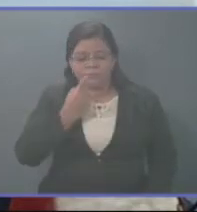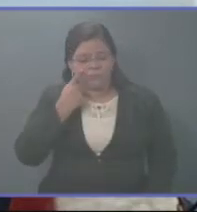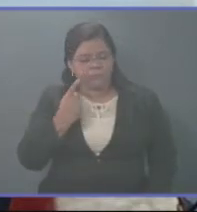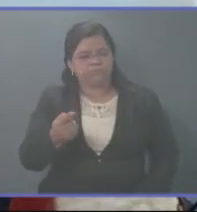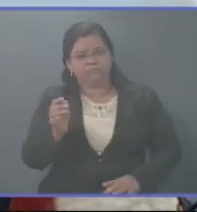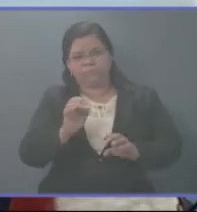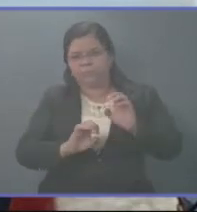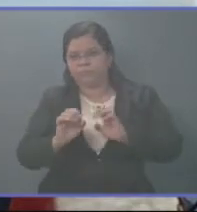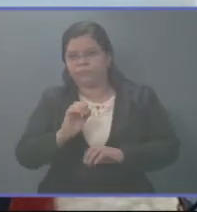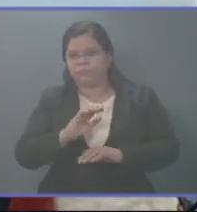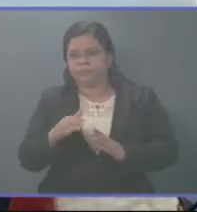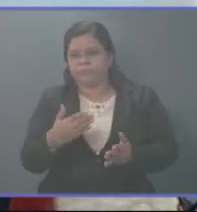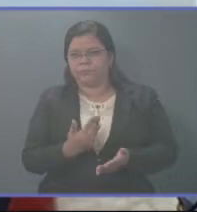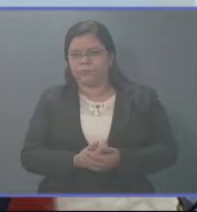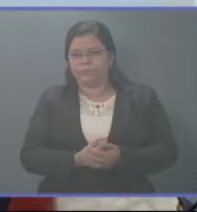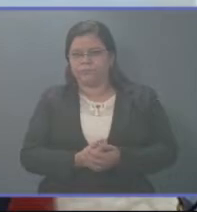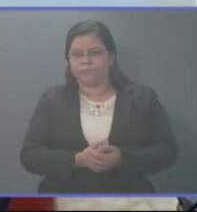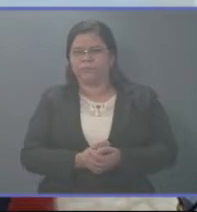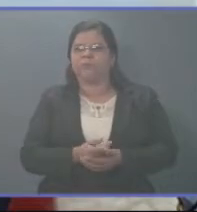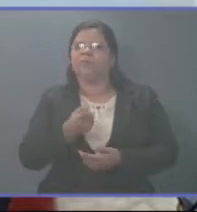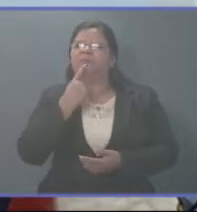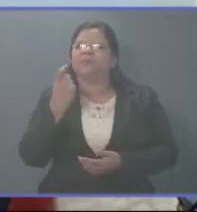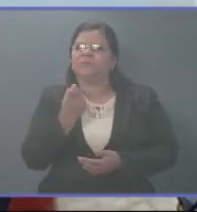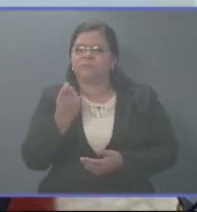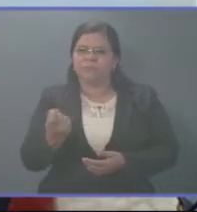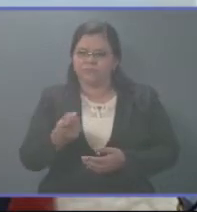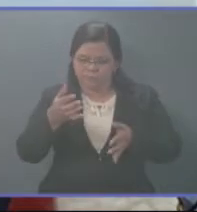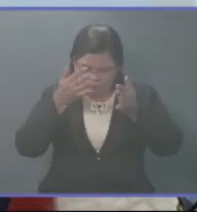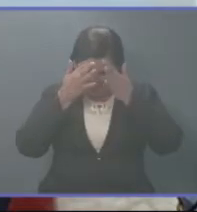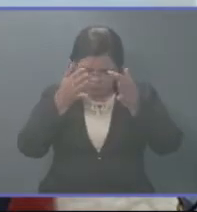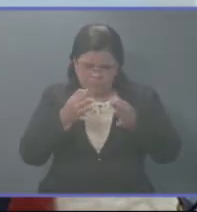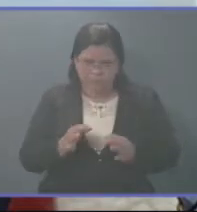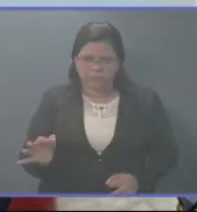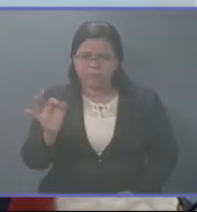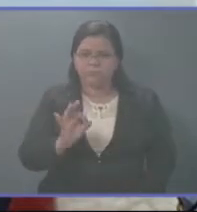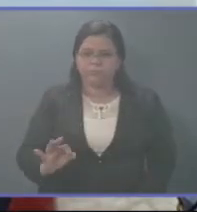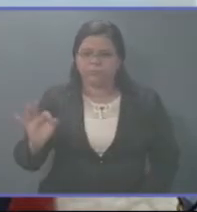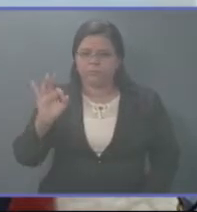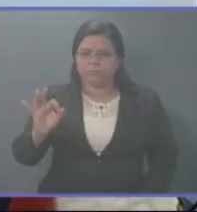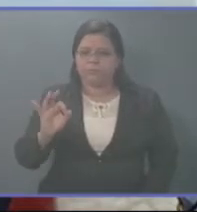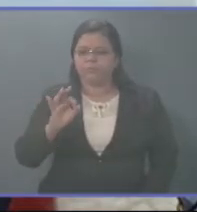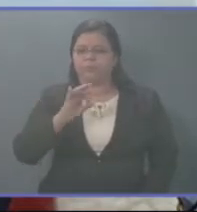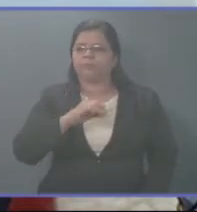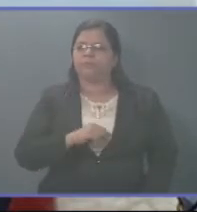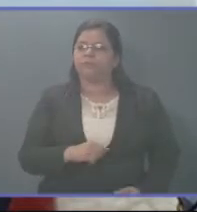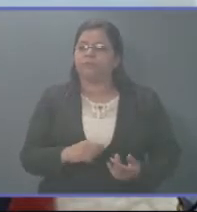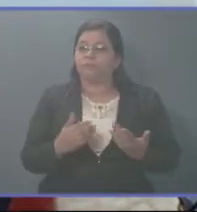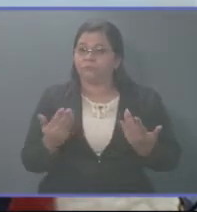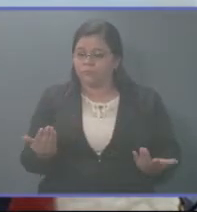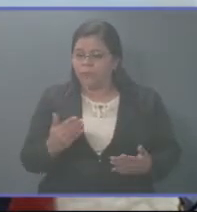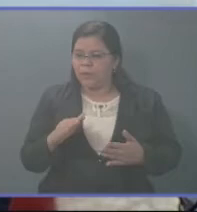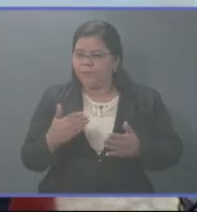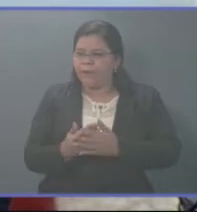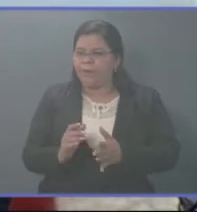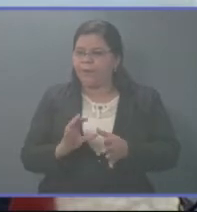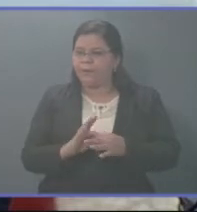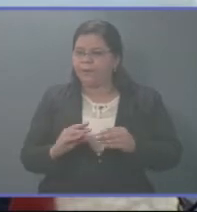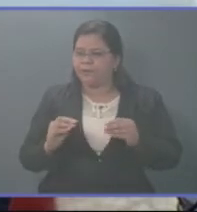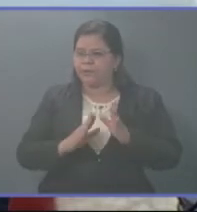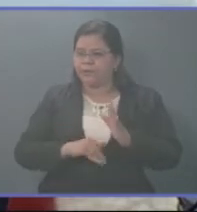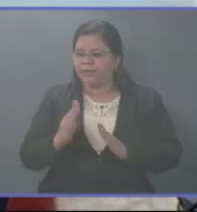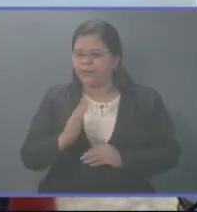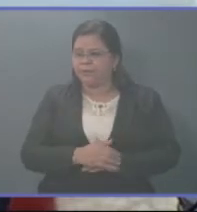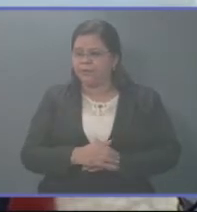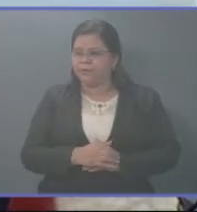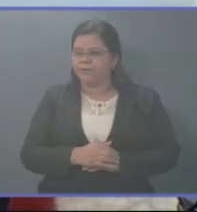valorar quiénes tomaron la mejor decisión en bienestar de su condición, porque todo el magisterio va a